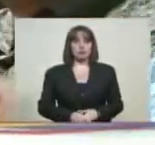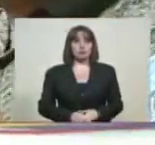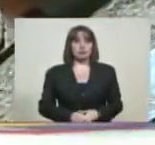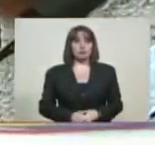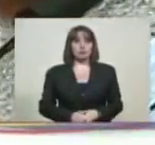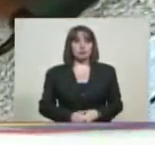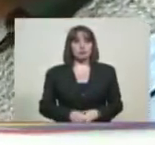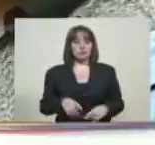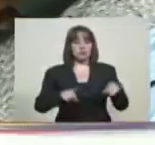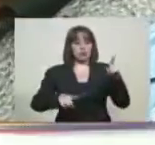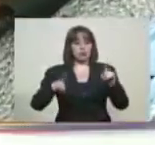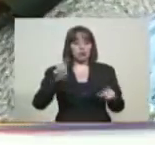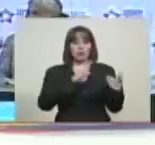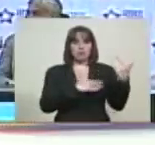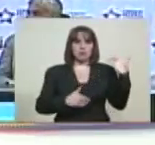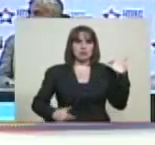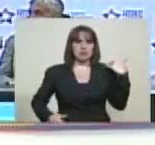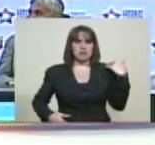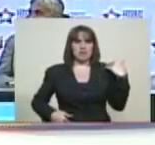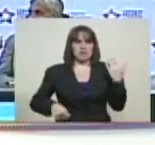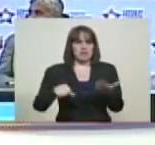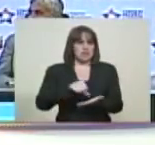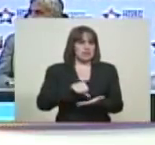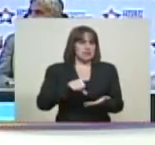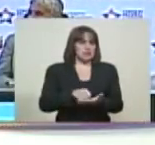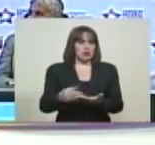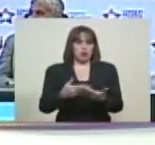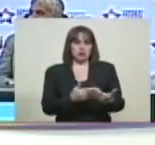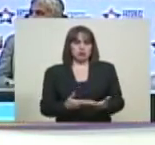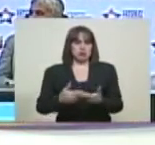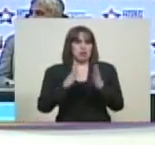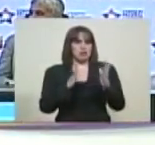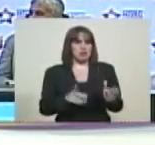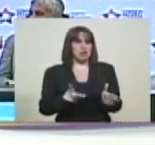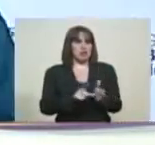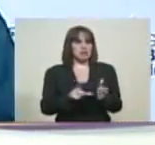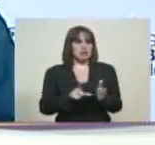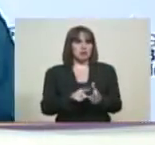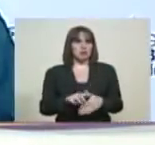alguna vez fui presidente de centros de estudiantes por allá en la educación media